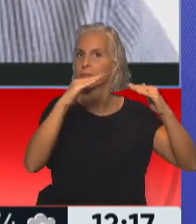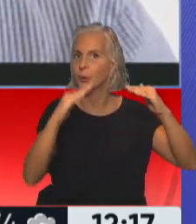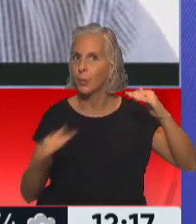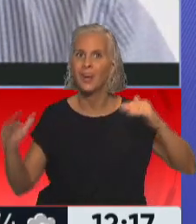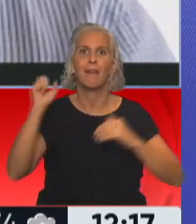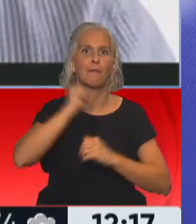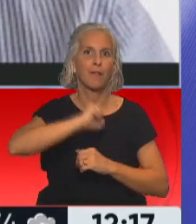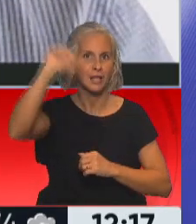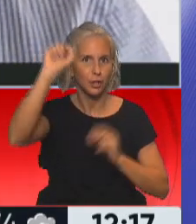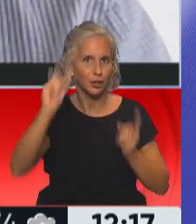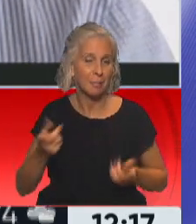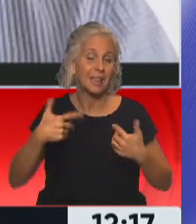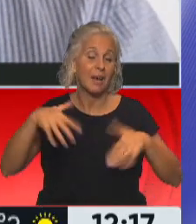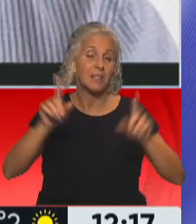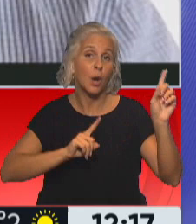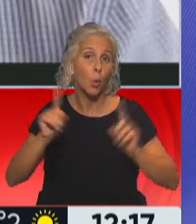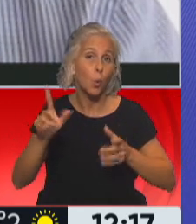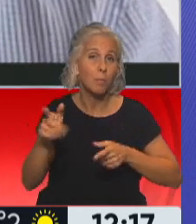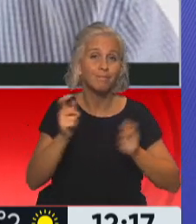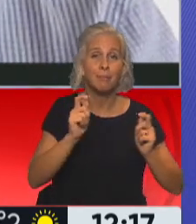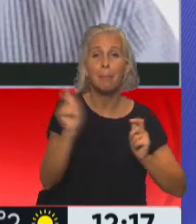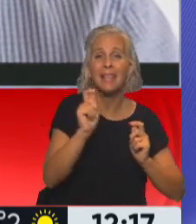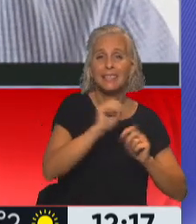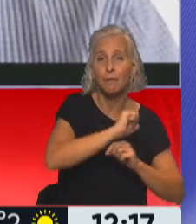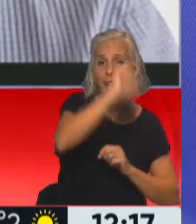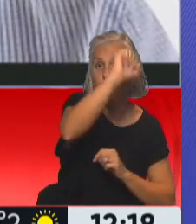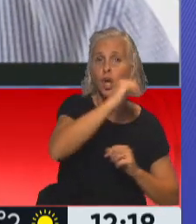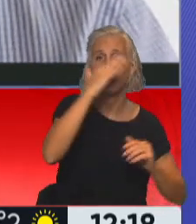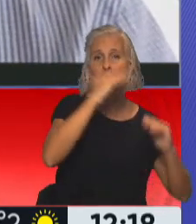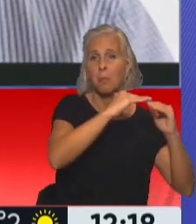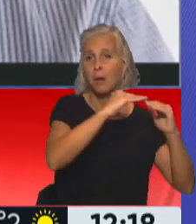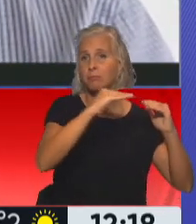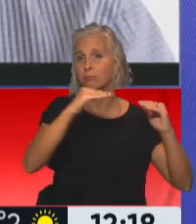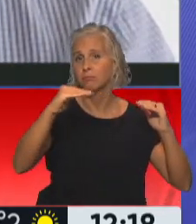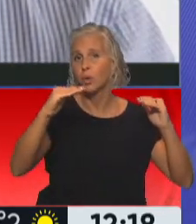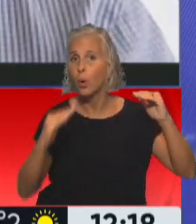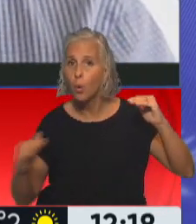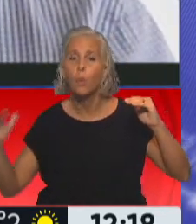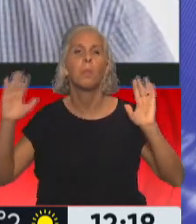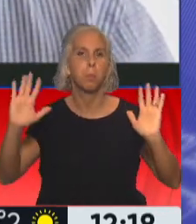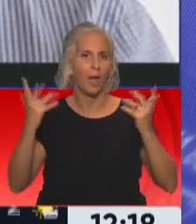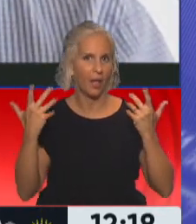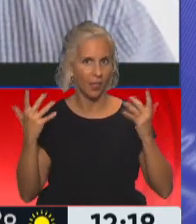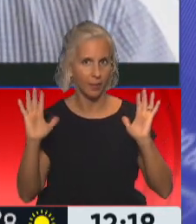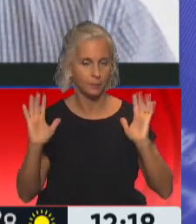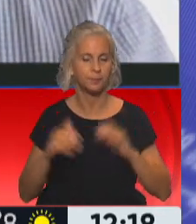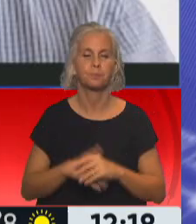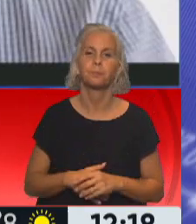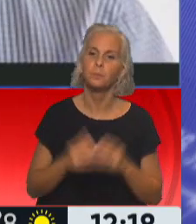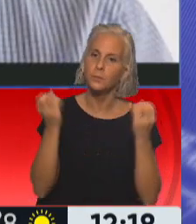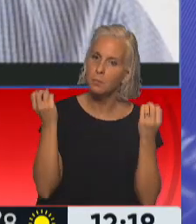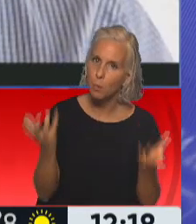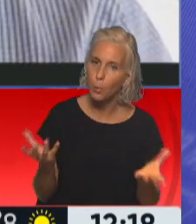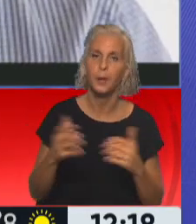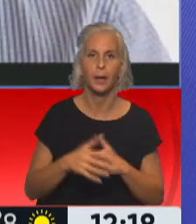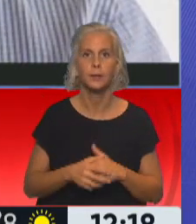tal vez tengamos algún movimiento de algunos meses con la inflación un poco más elevada, pero que después se pueda volver a calmar. Bien, esta